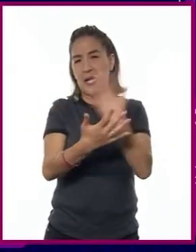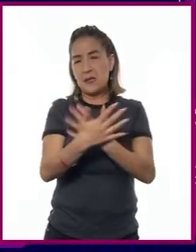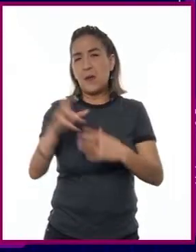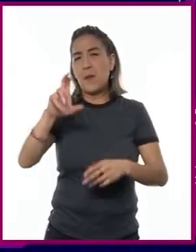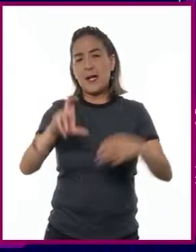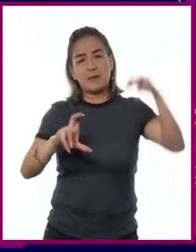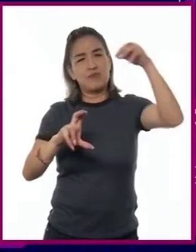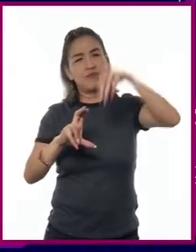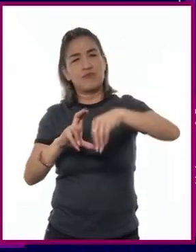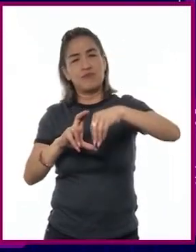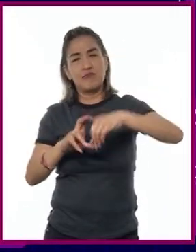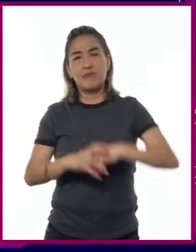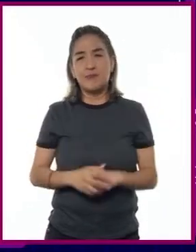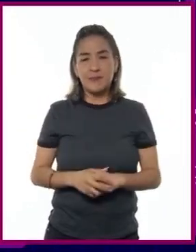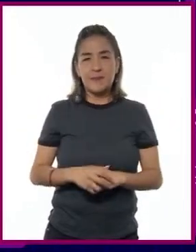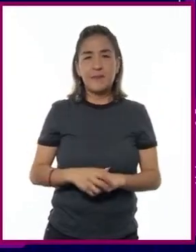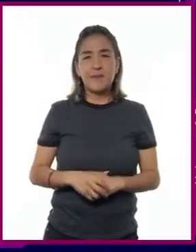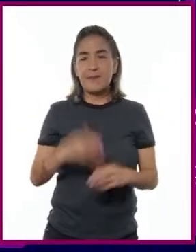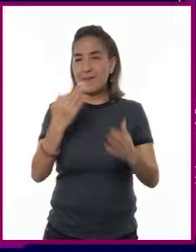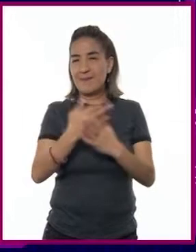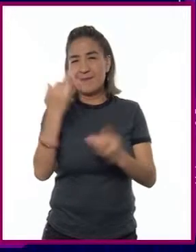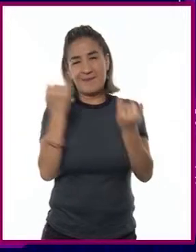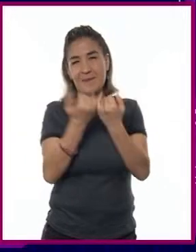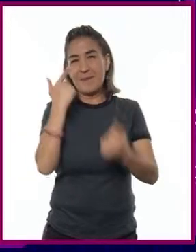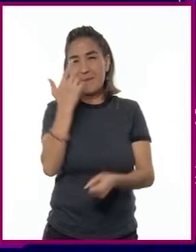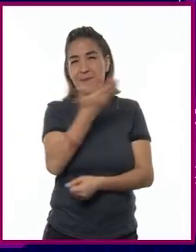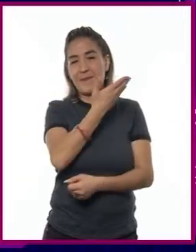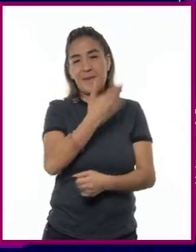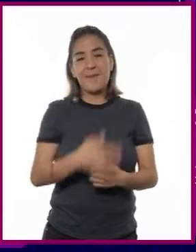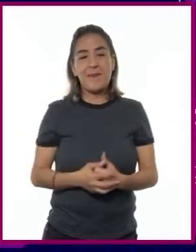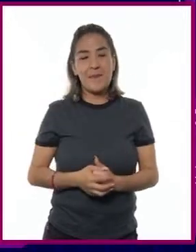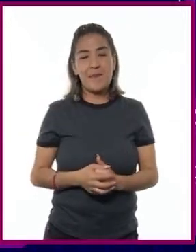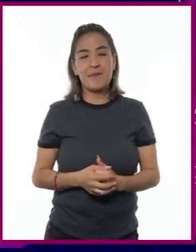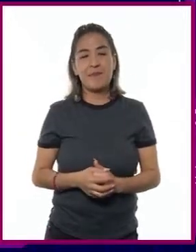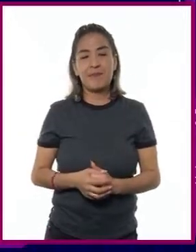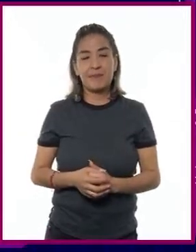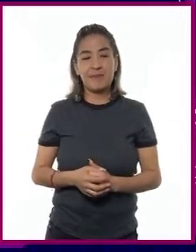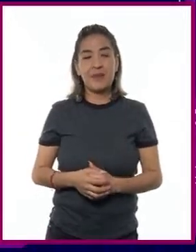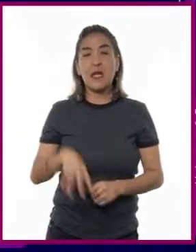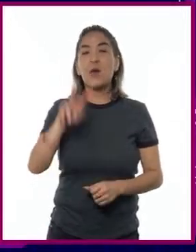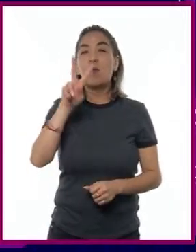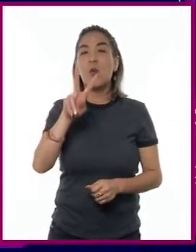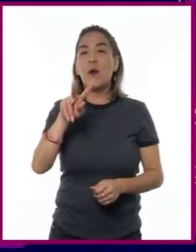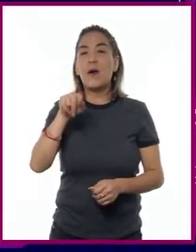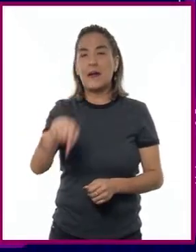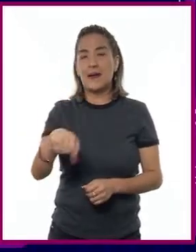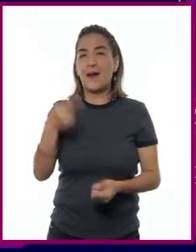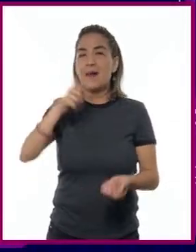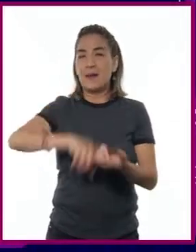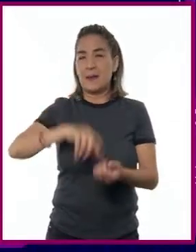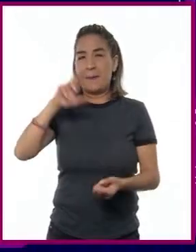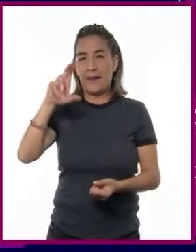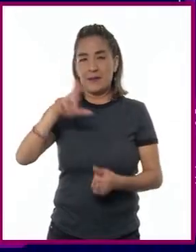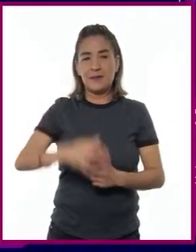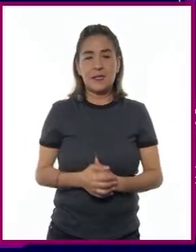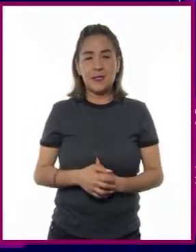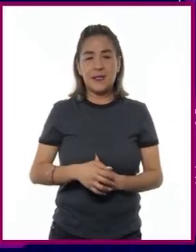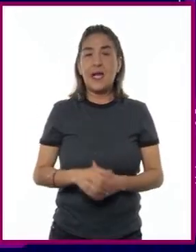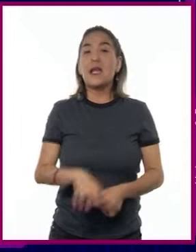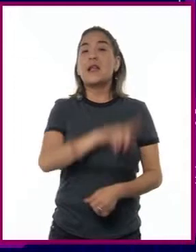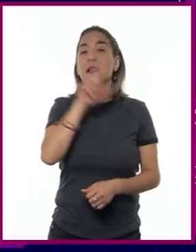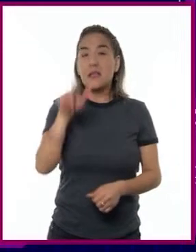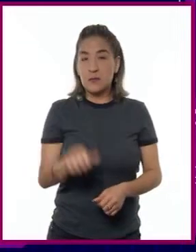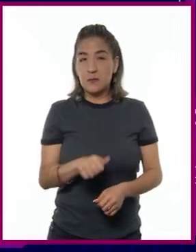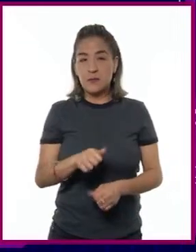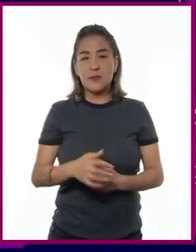vaso. Así, estarán señalando el volumen interno del vaso. Al máximo